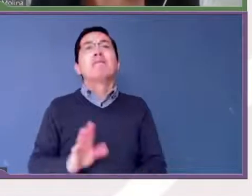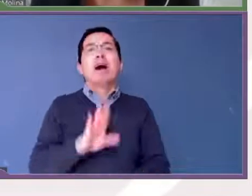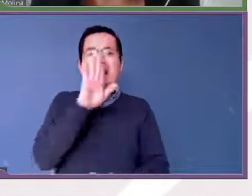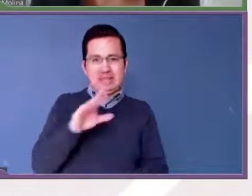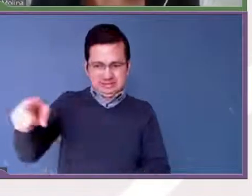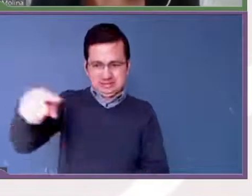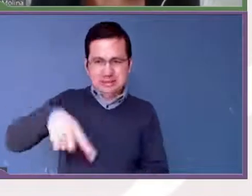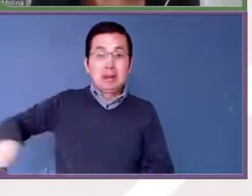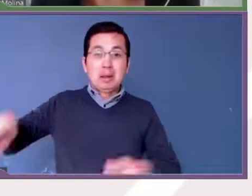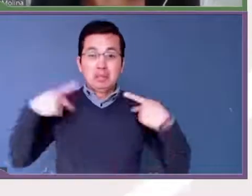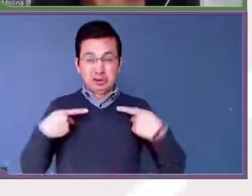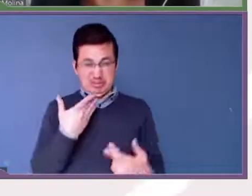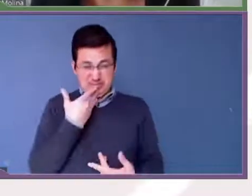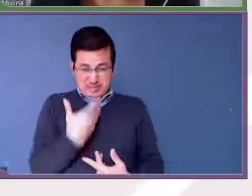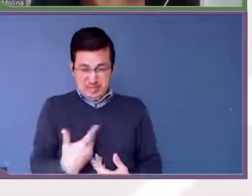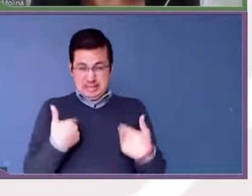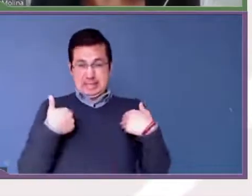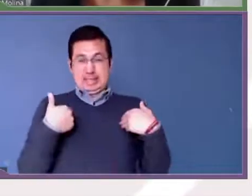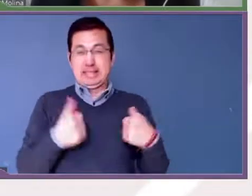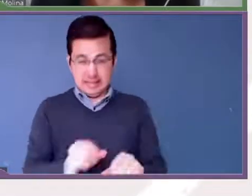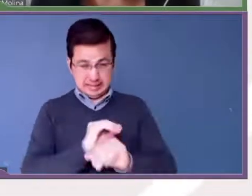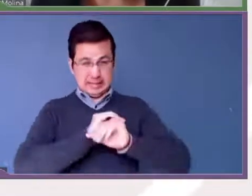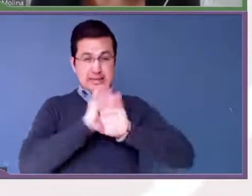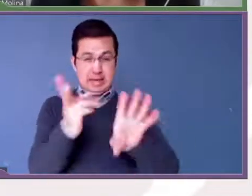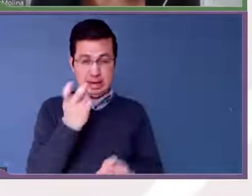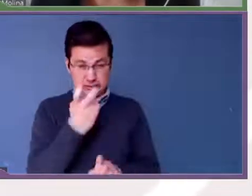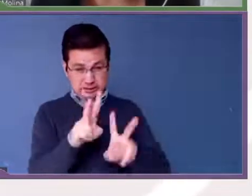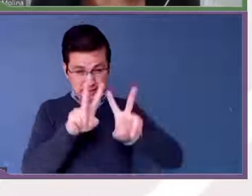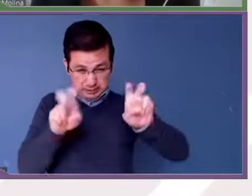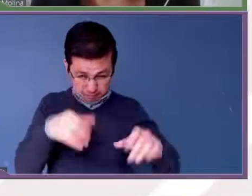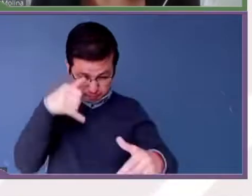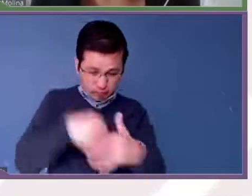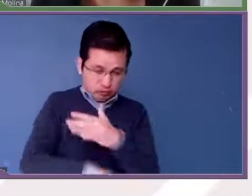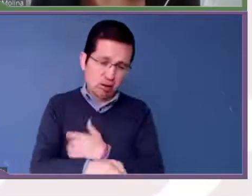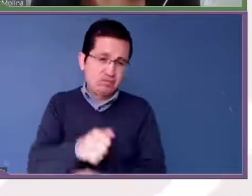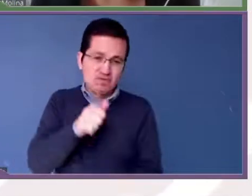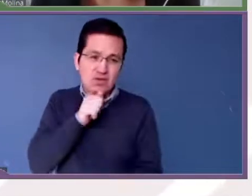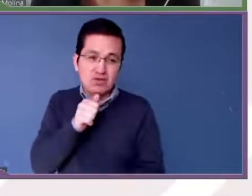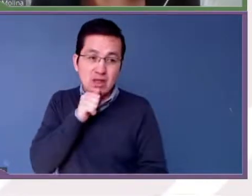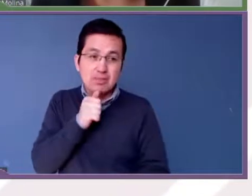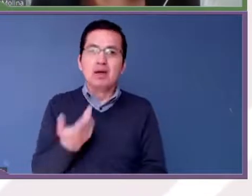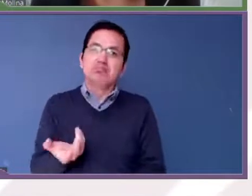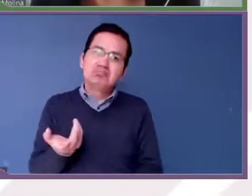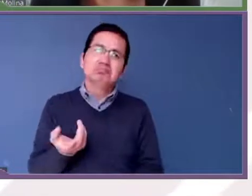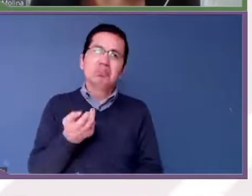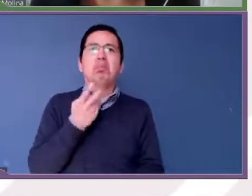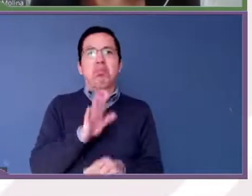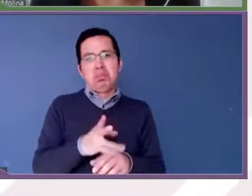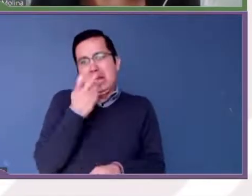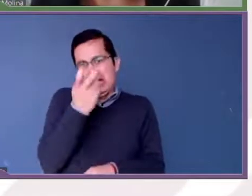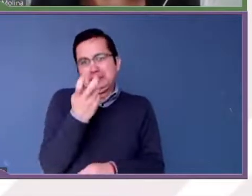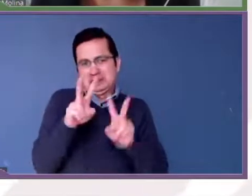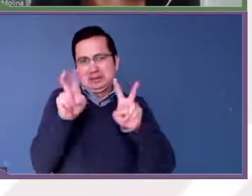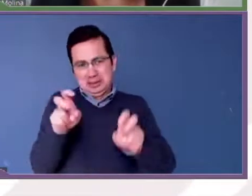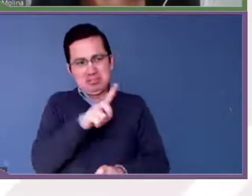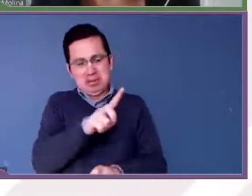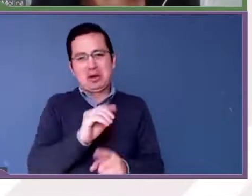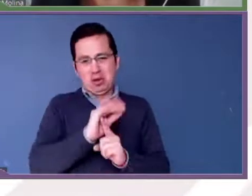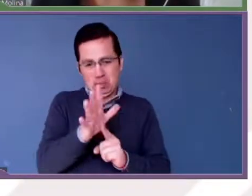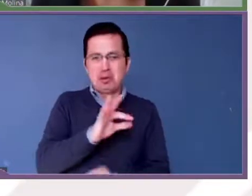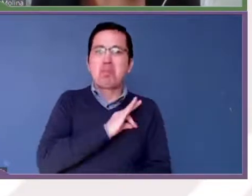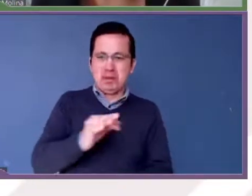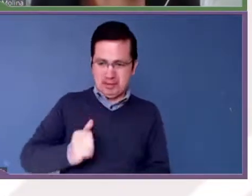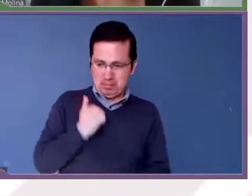que hay debajo. Y creo que ese es un área de oportunidad gigantesca para el COPRED, para la política pública en general, para la